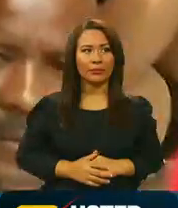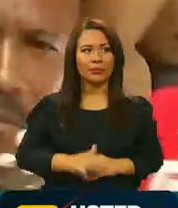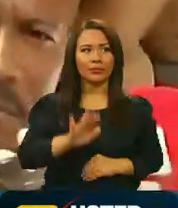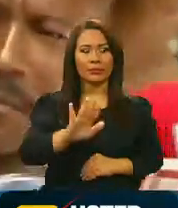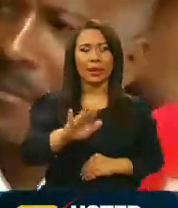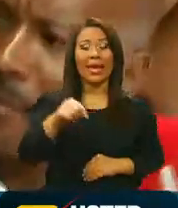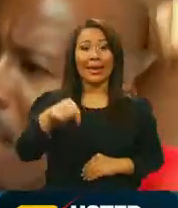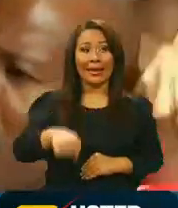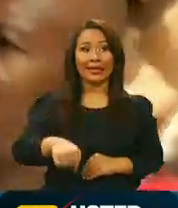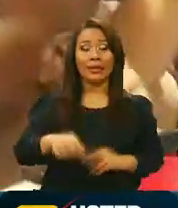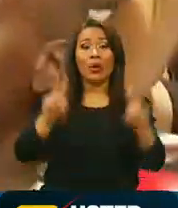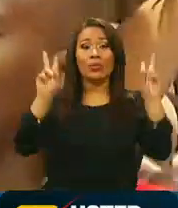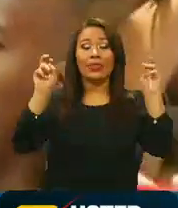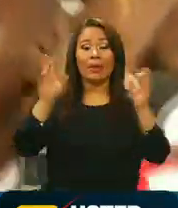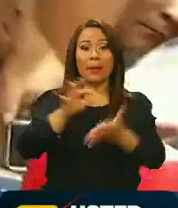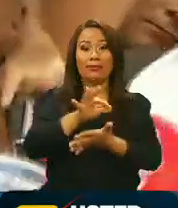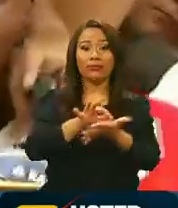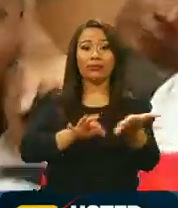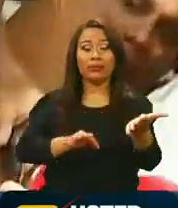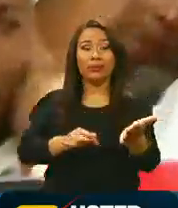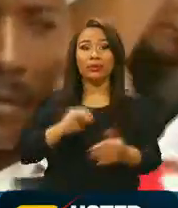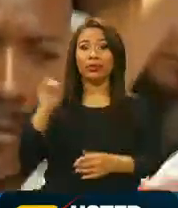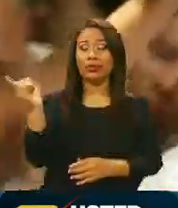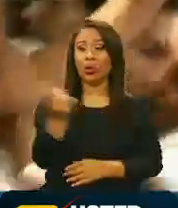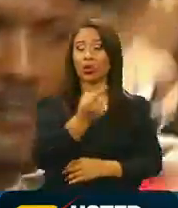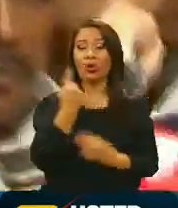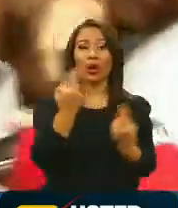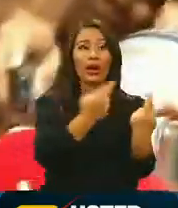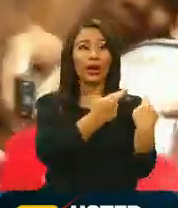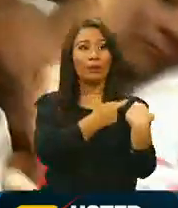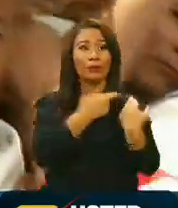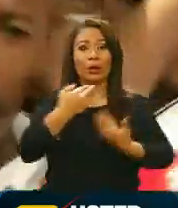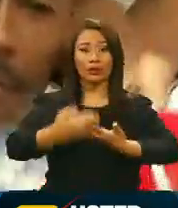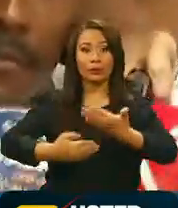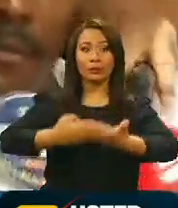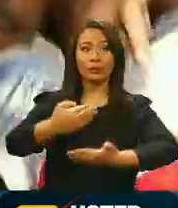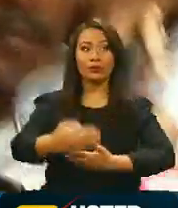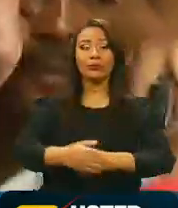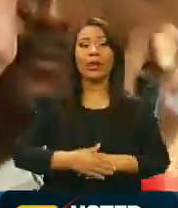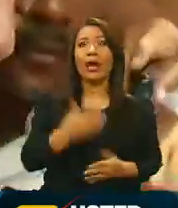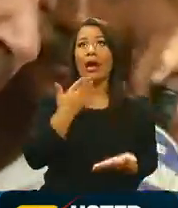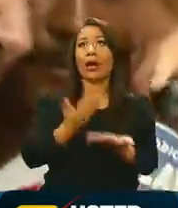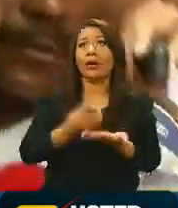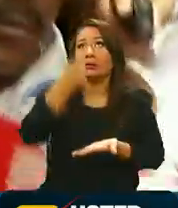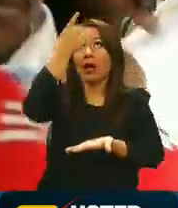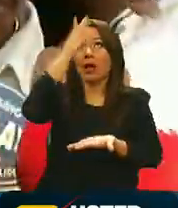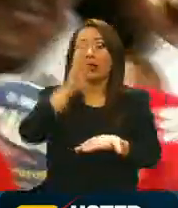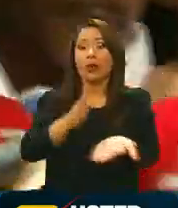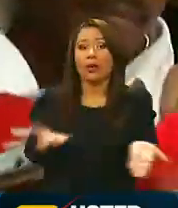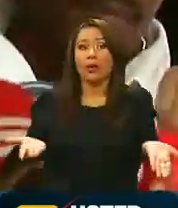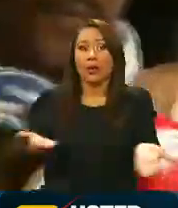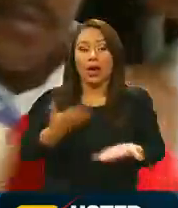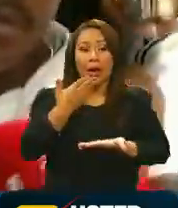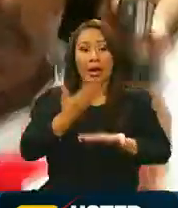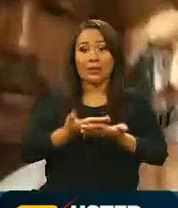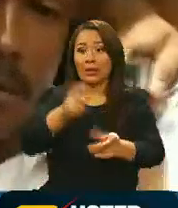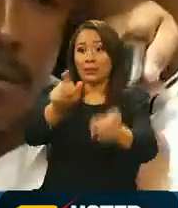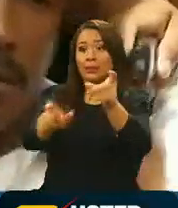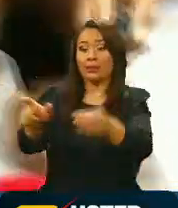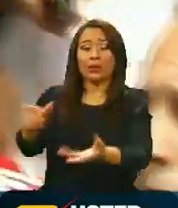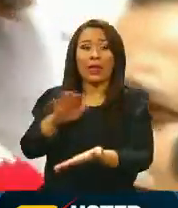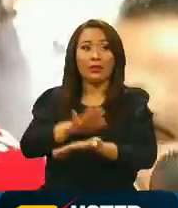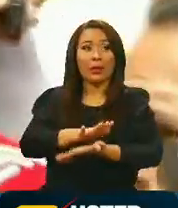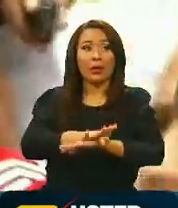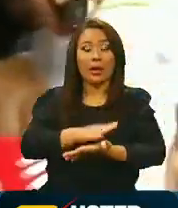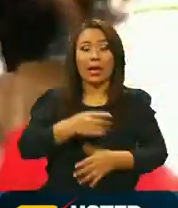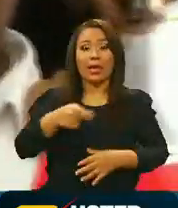Este es un acto cívico, patriótico, y se está desenvolviendo, gracias a Dios y a la serenidad del pueblo